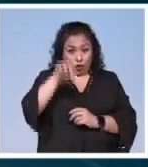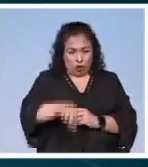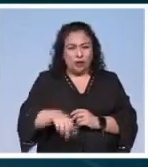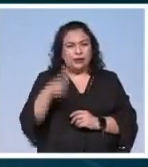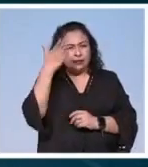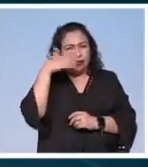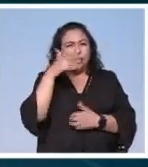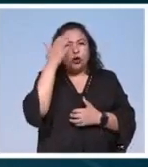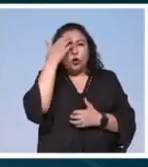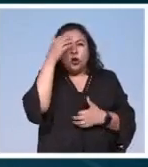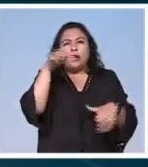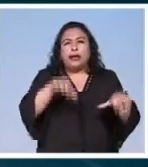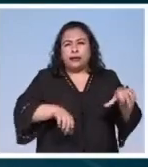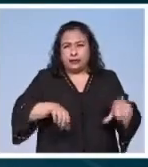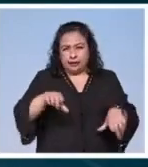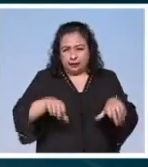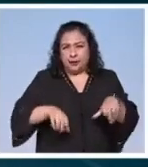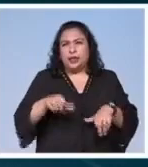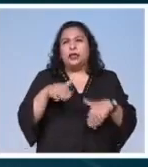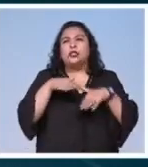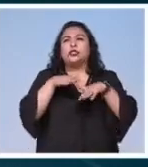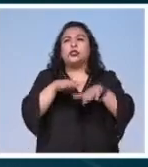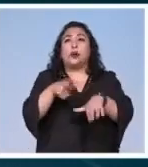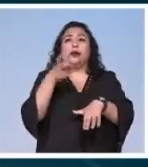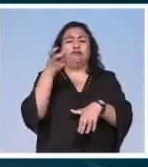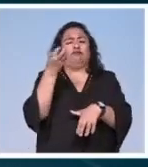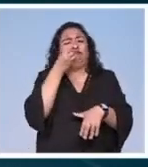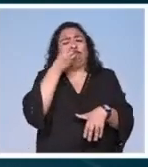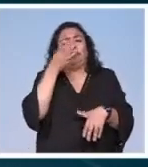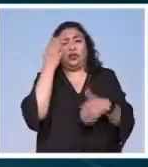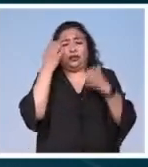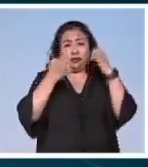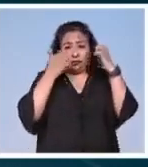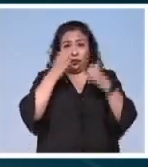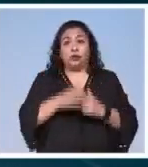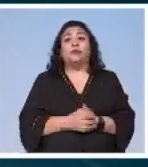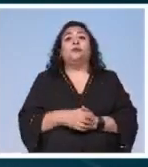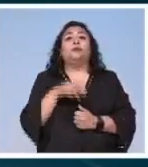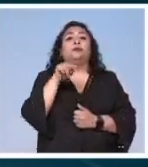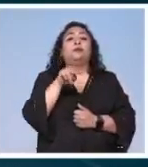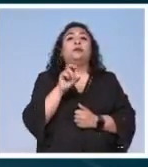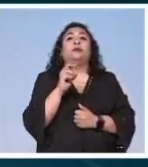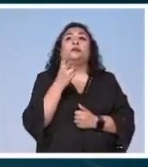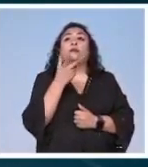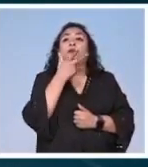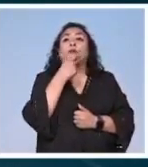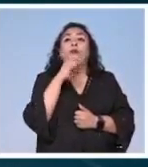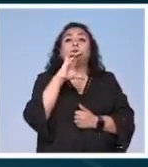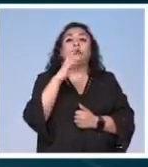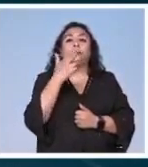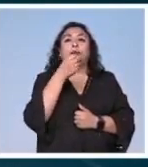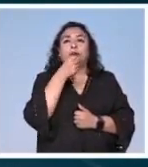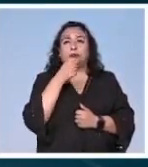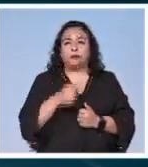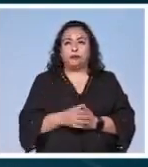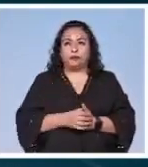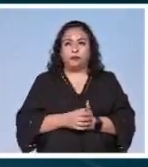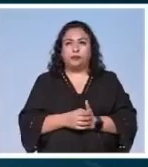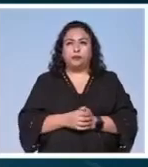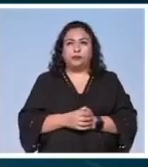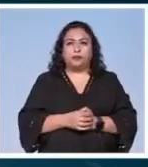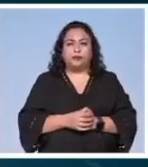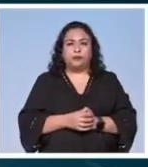de las actividades que tenemos en torno a esta magnífica exposición. Para Noticias 22, César H. Meléndez.